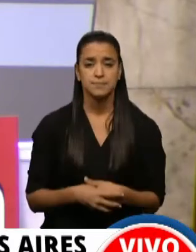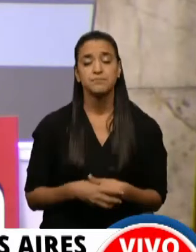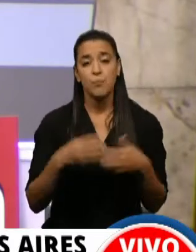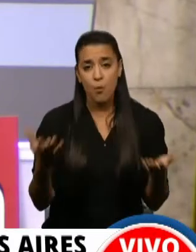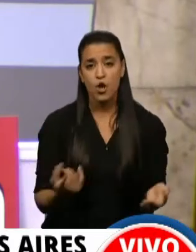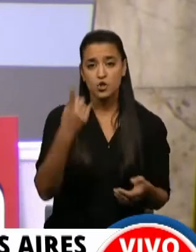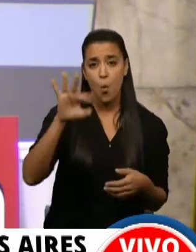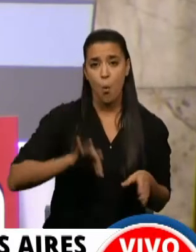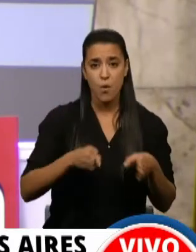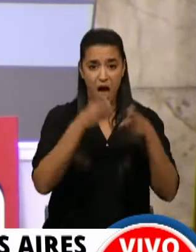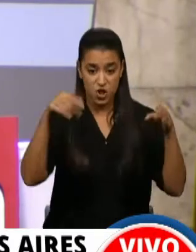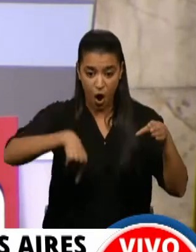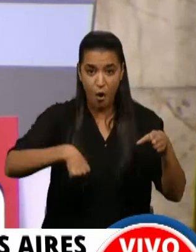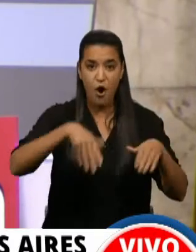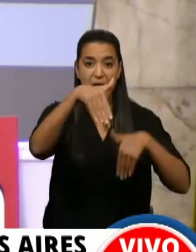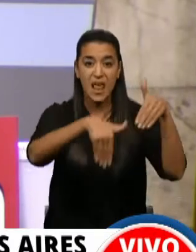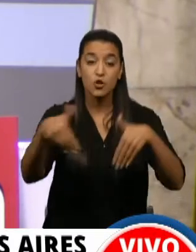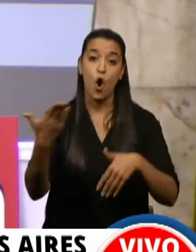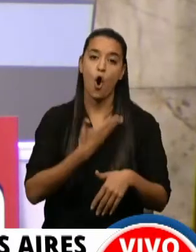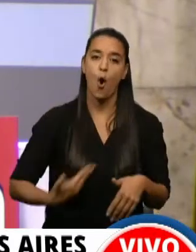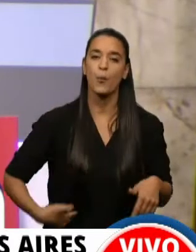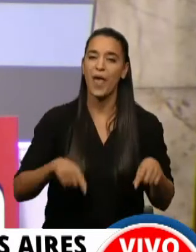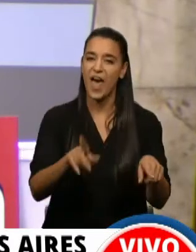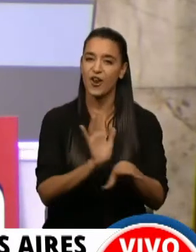Por eso en un año electoral el gobierno va a usar